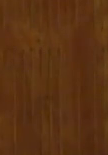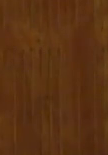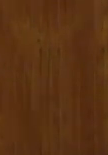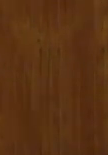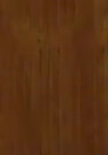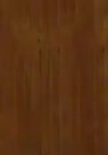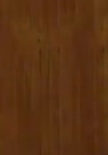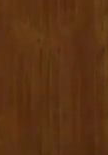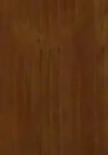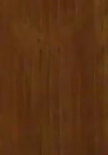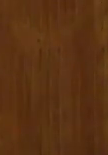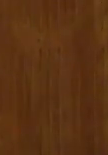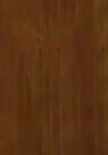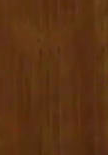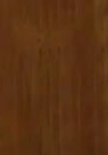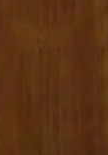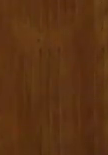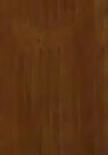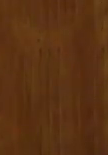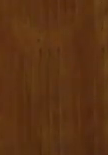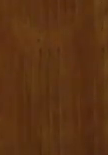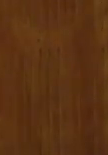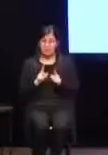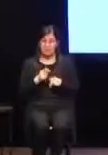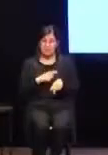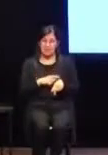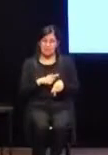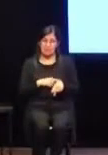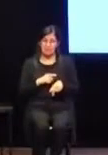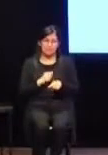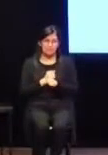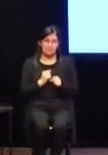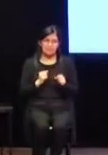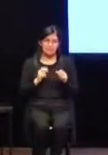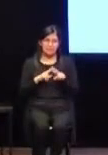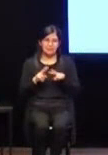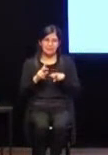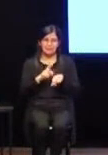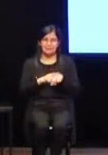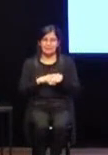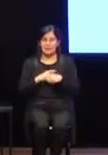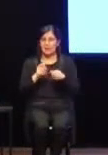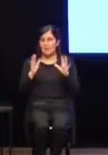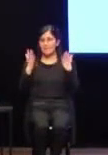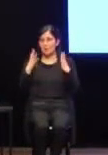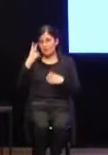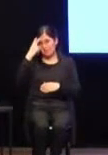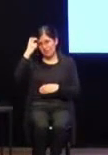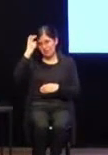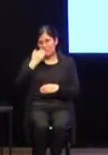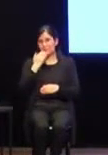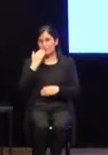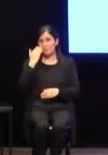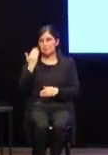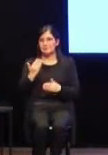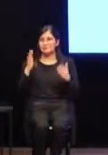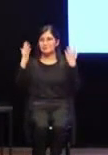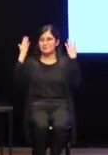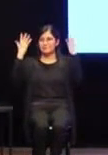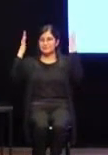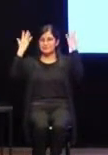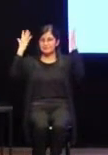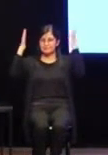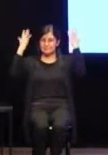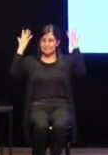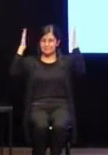Muchas gracias, Naldi. No tenemos más tiempo para preguntas. Un aplauso para México también, que estuvo presente.